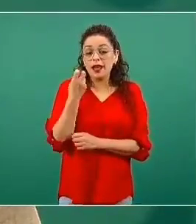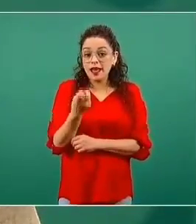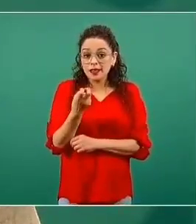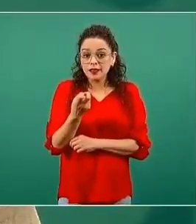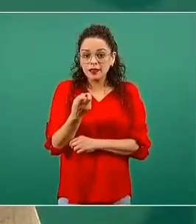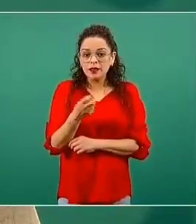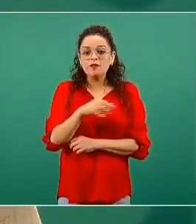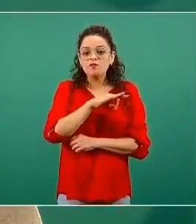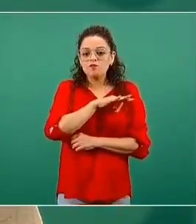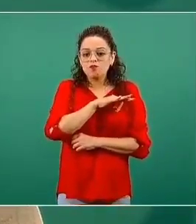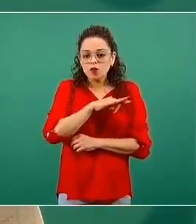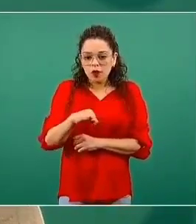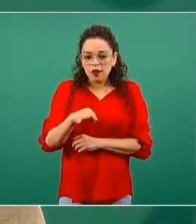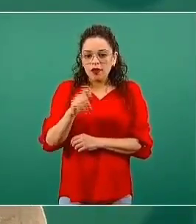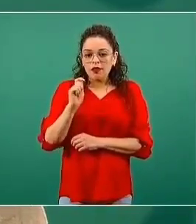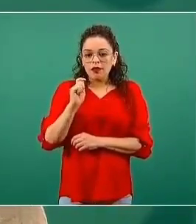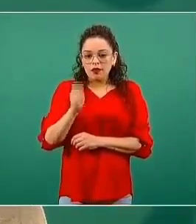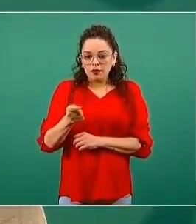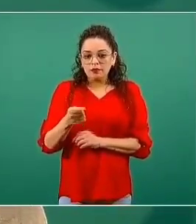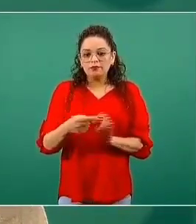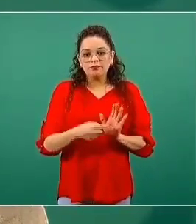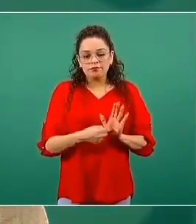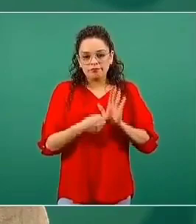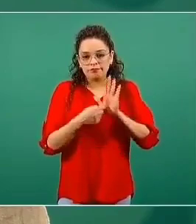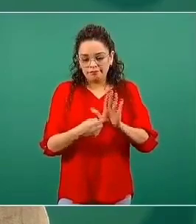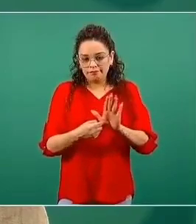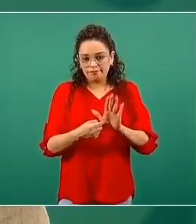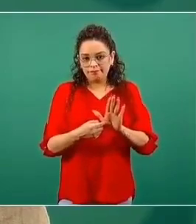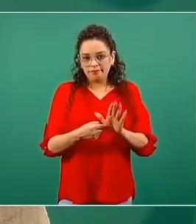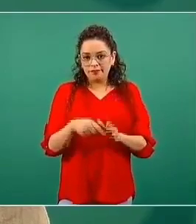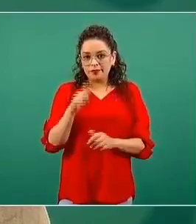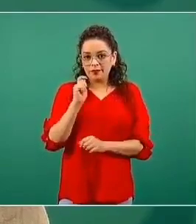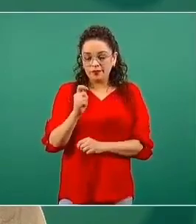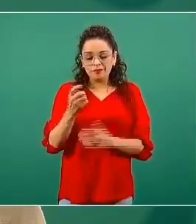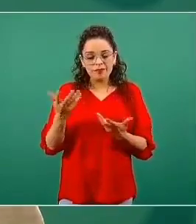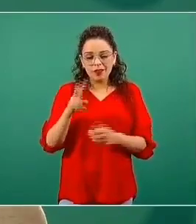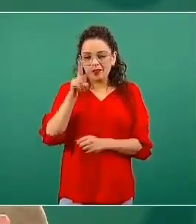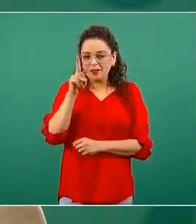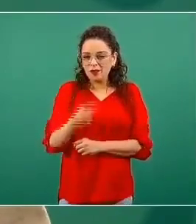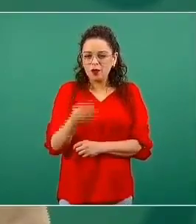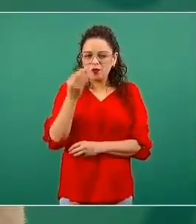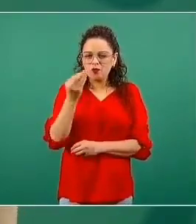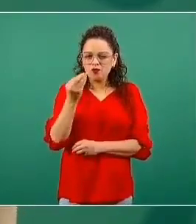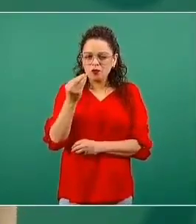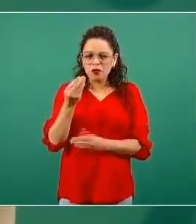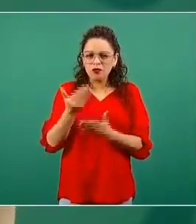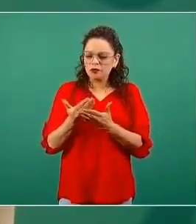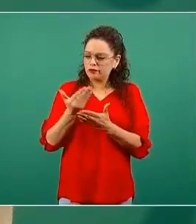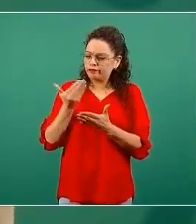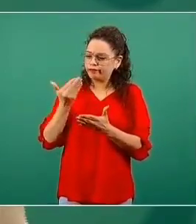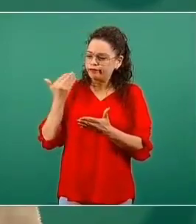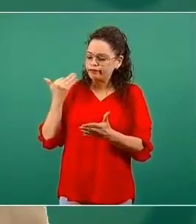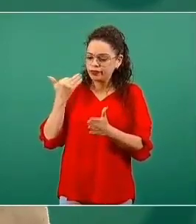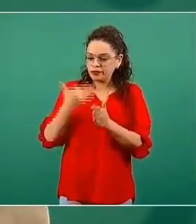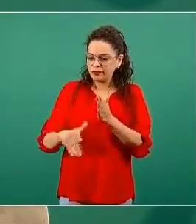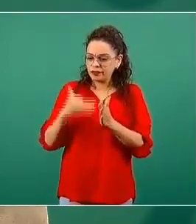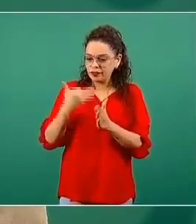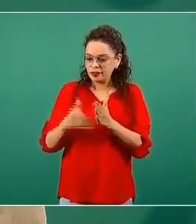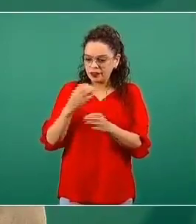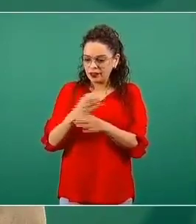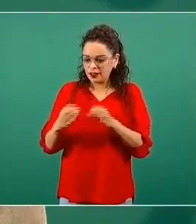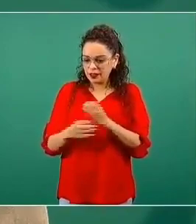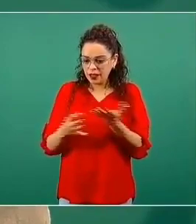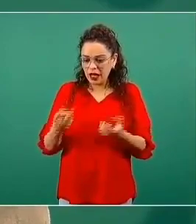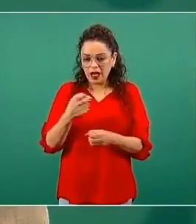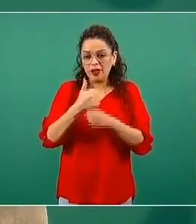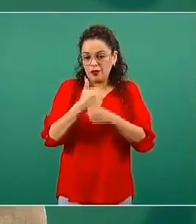se presenta, el contrarrestar efectos muy nocivos que ha tenido la orientación del Sistema Nacional de Salud a lo